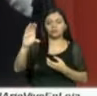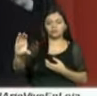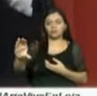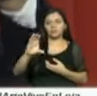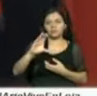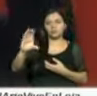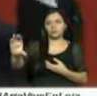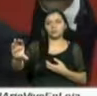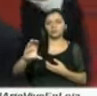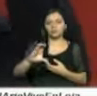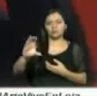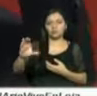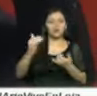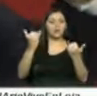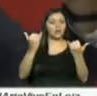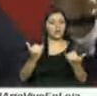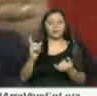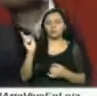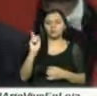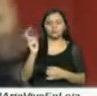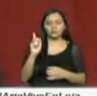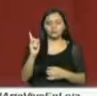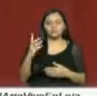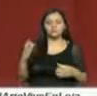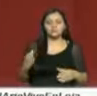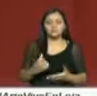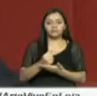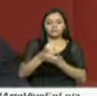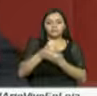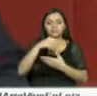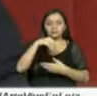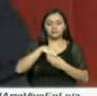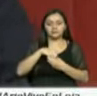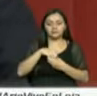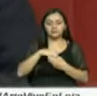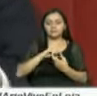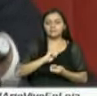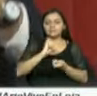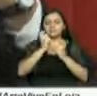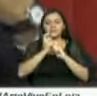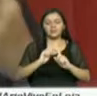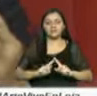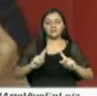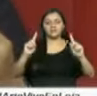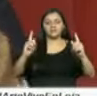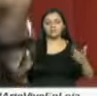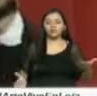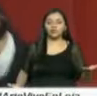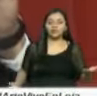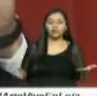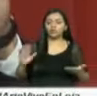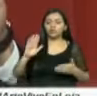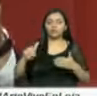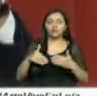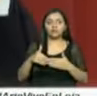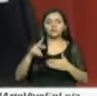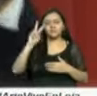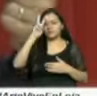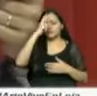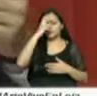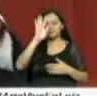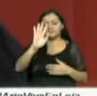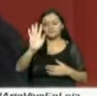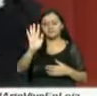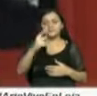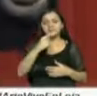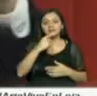para crédito, perdón, el rendimiento del fondo se utilizaba para crédito. Ahora, perdón, estoy equivocado, el